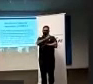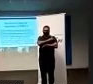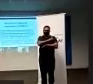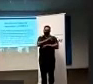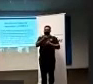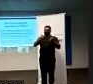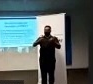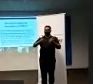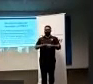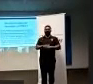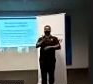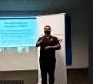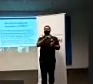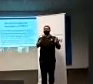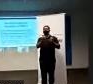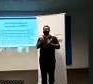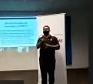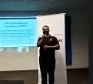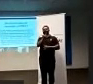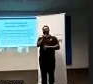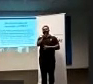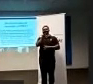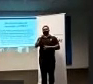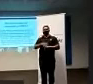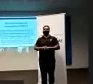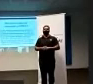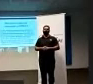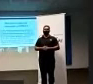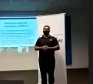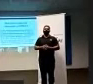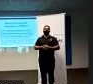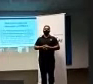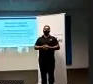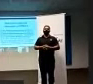caso confirmado hasta que esa cuarentena finalice. Siguiente.